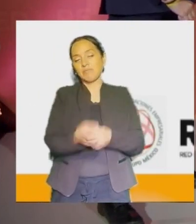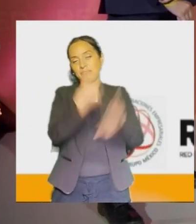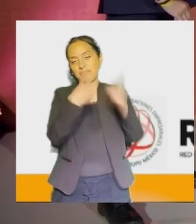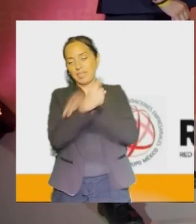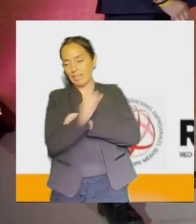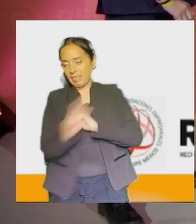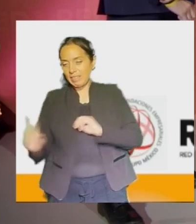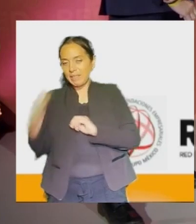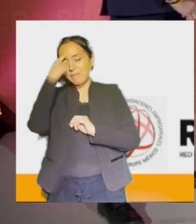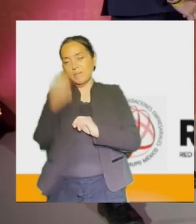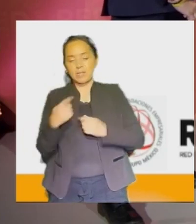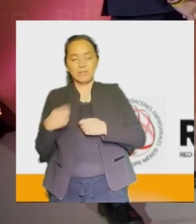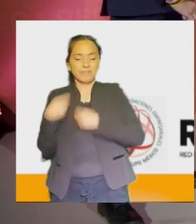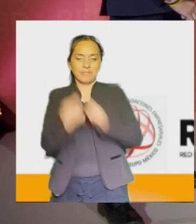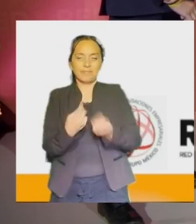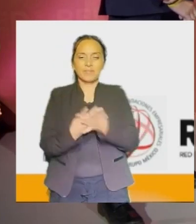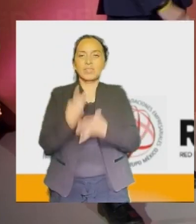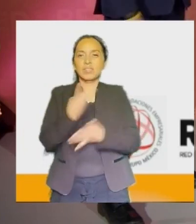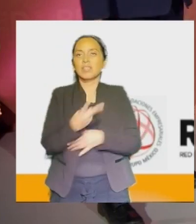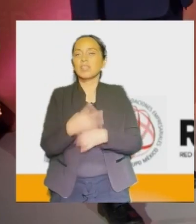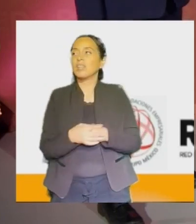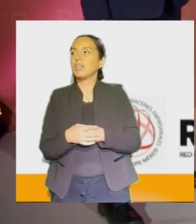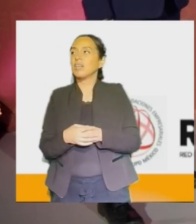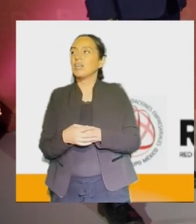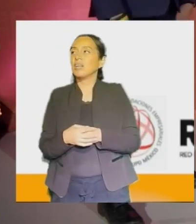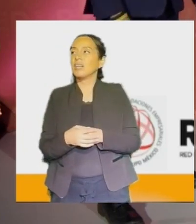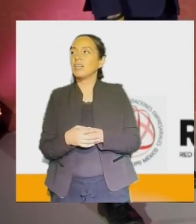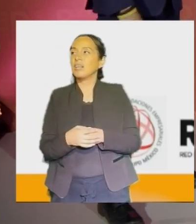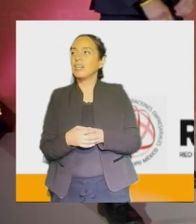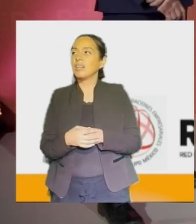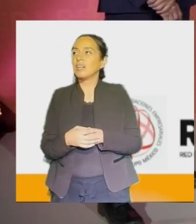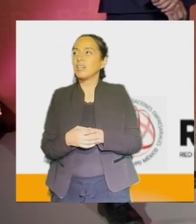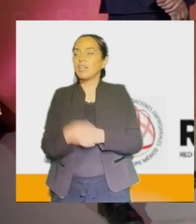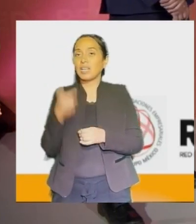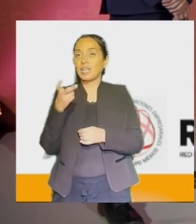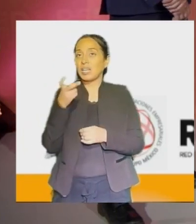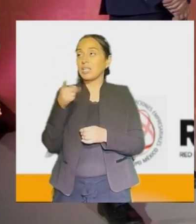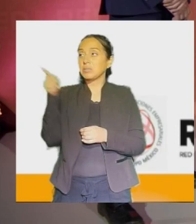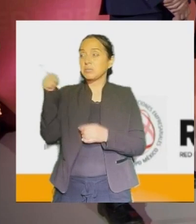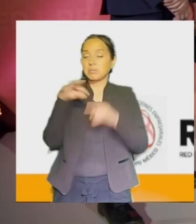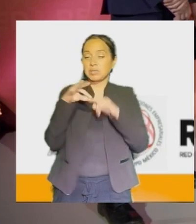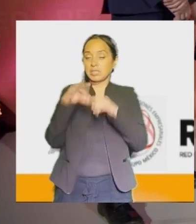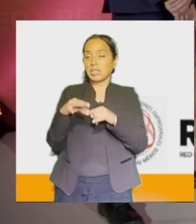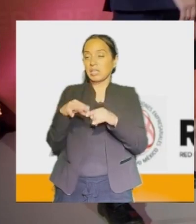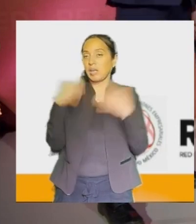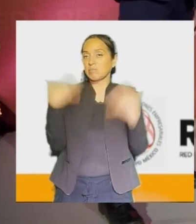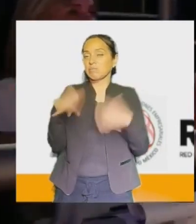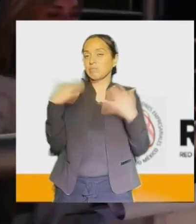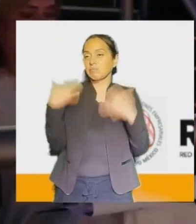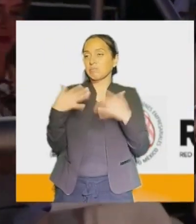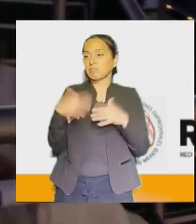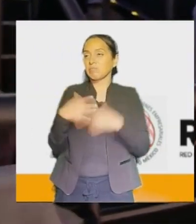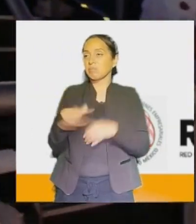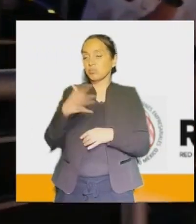frente para que le demos su... Y también queremos hacer mención a YZ Proyectos, que hizo esta guía increíble de las metas de los ODS.